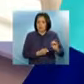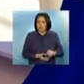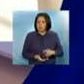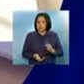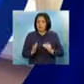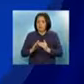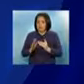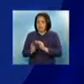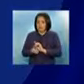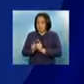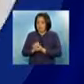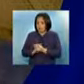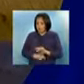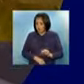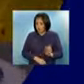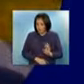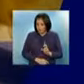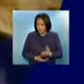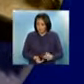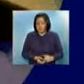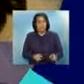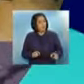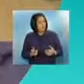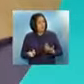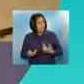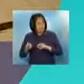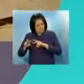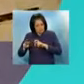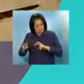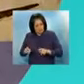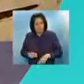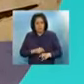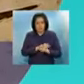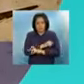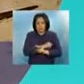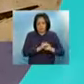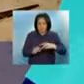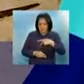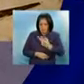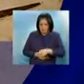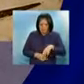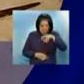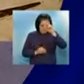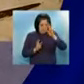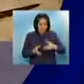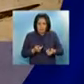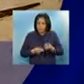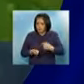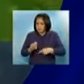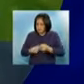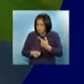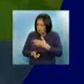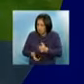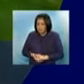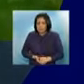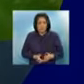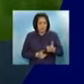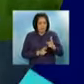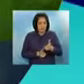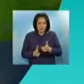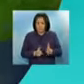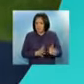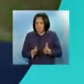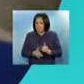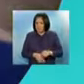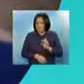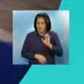cambios. Además, según investigación de país vecino, peruanos venden armas de guerra a Ecuador. Con esto y más,